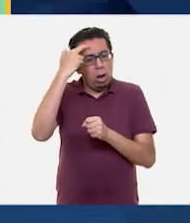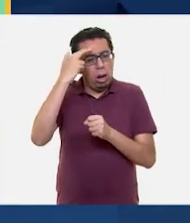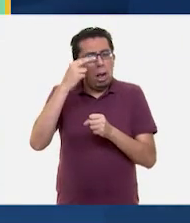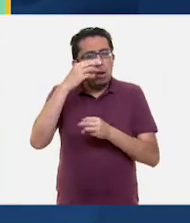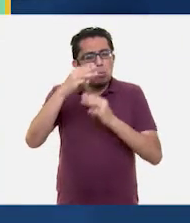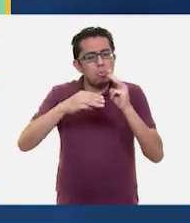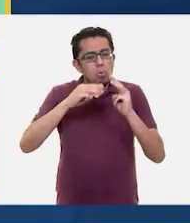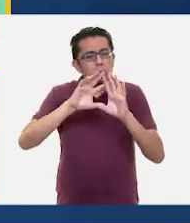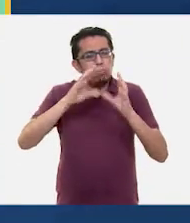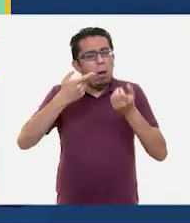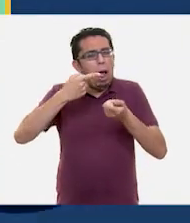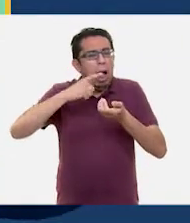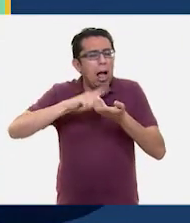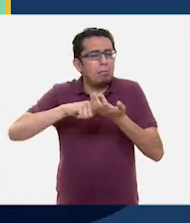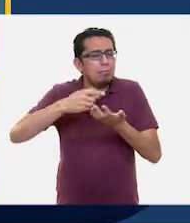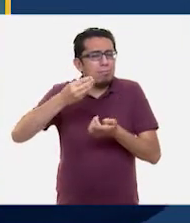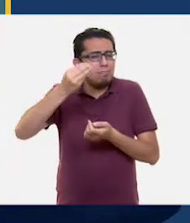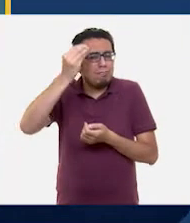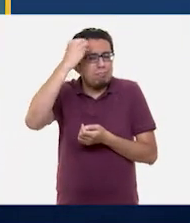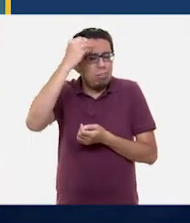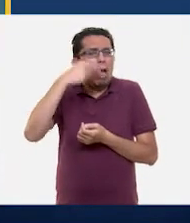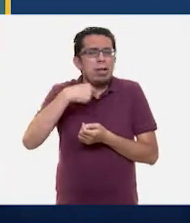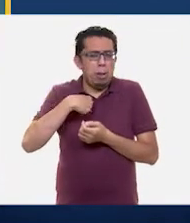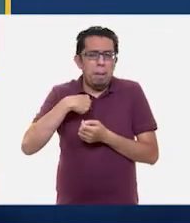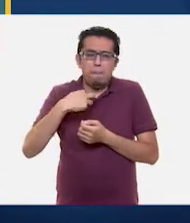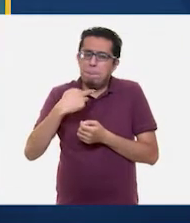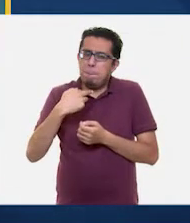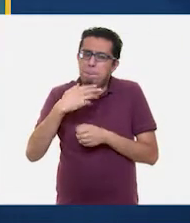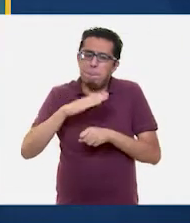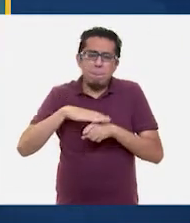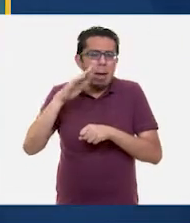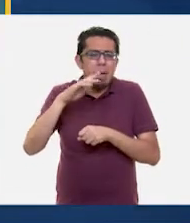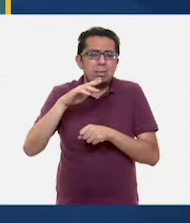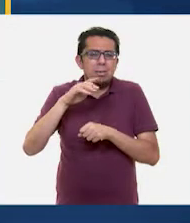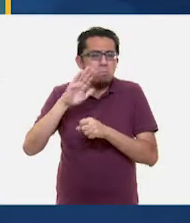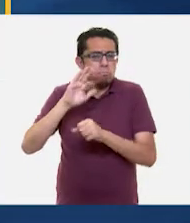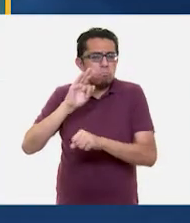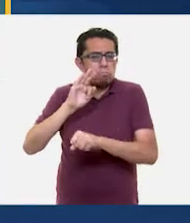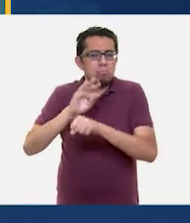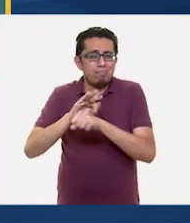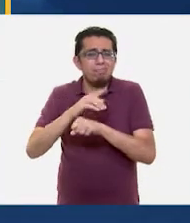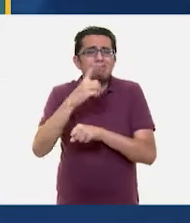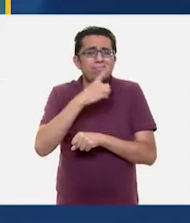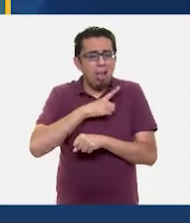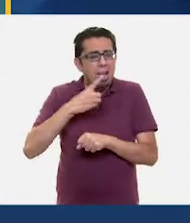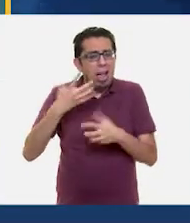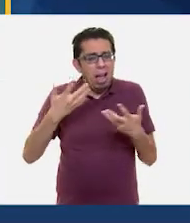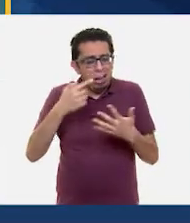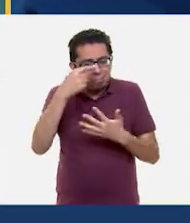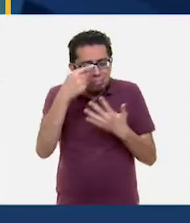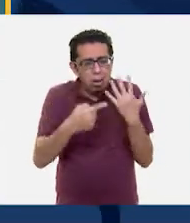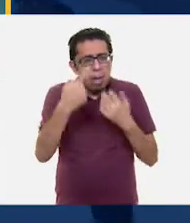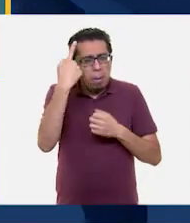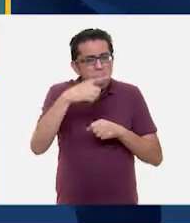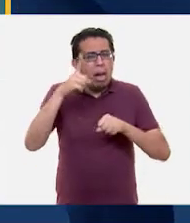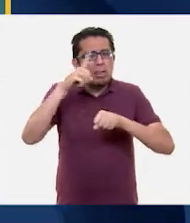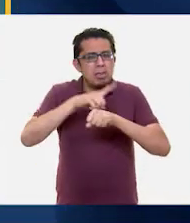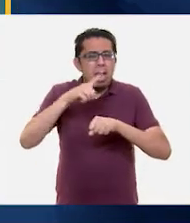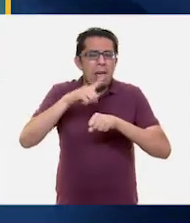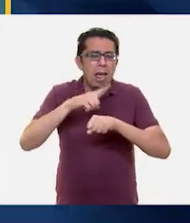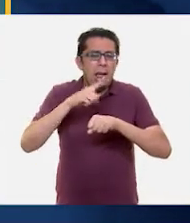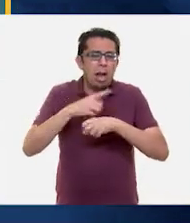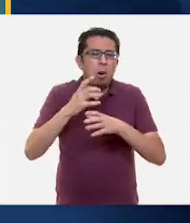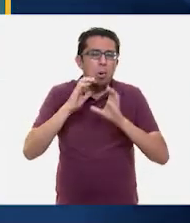y me dedicaré con mayor razón a protegerlo. Así es, debemos tomar acciones para cuidar todos los días a nuestra madre